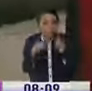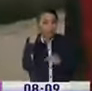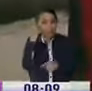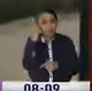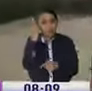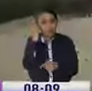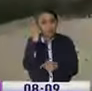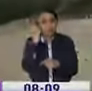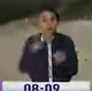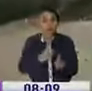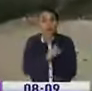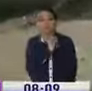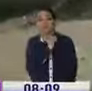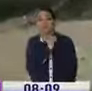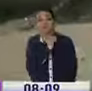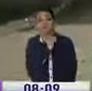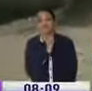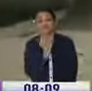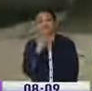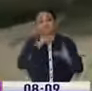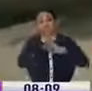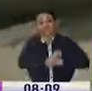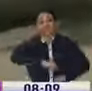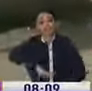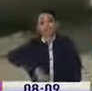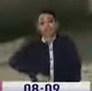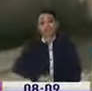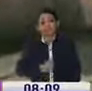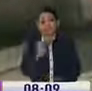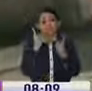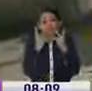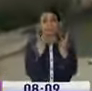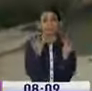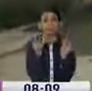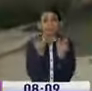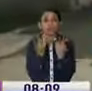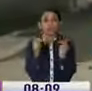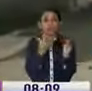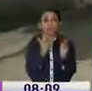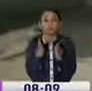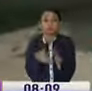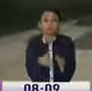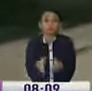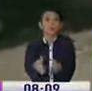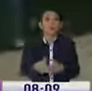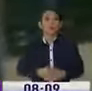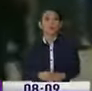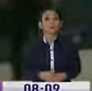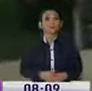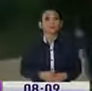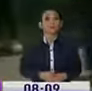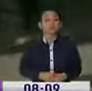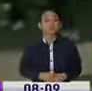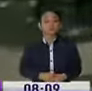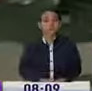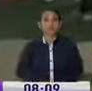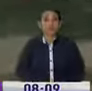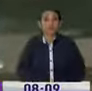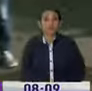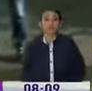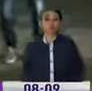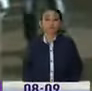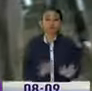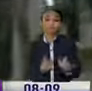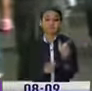les asaltan en horas de la noche, pues vemos que está lleno de matorrales, así que realmente es dramático lo que viven aquí